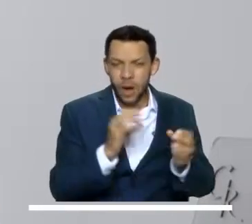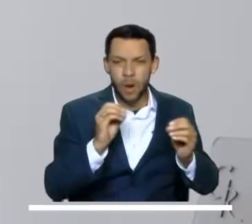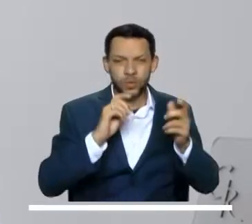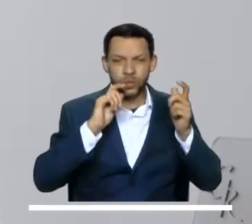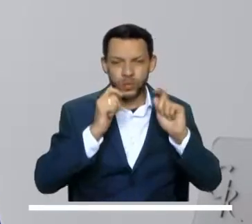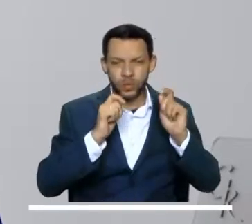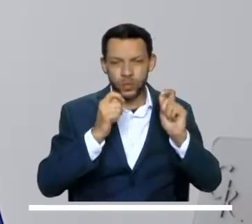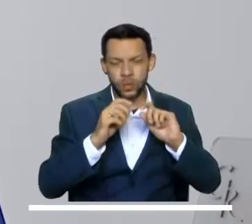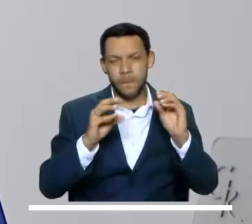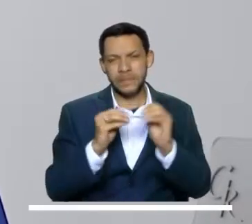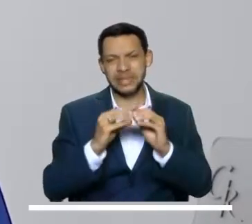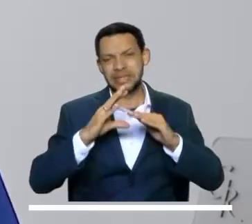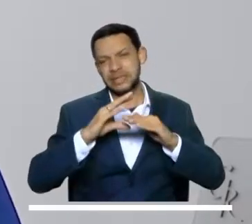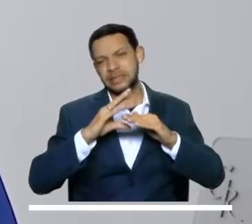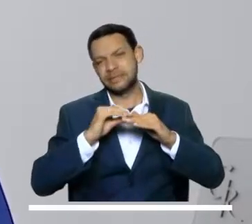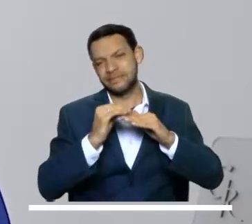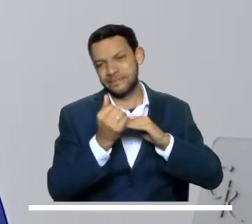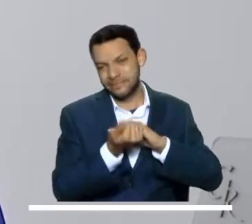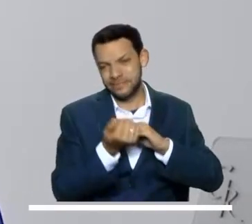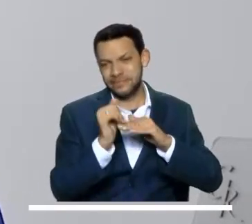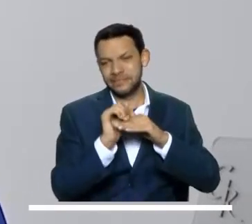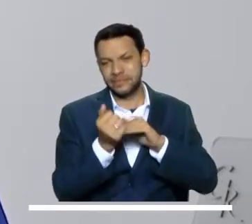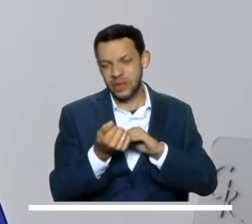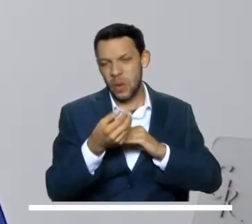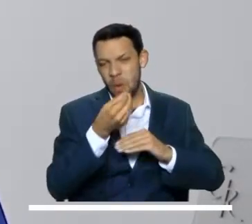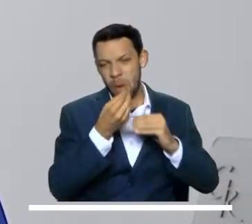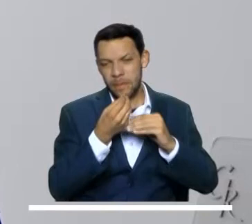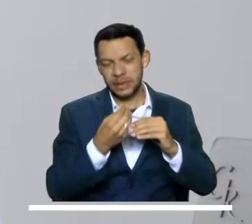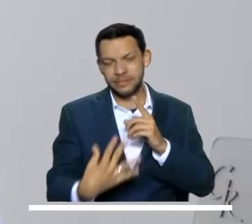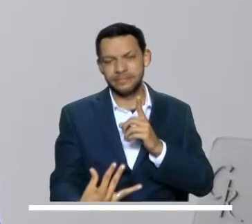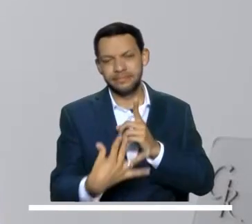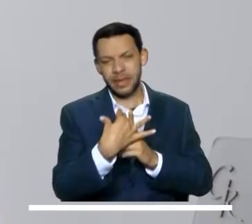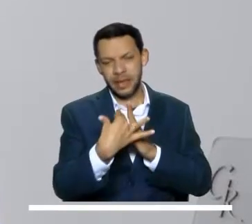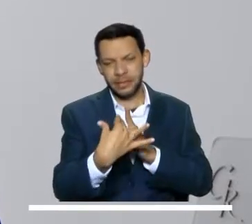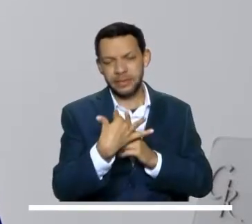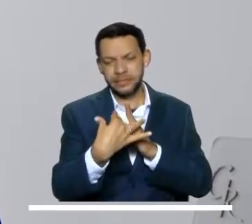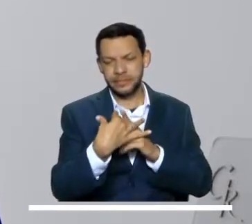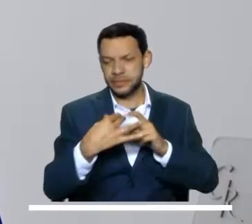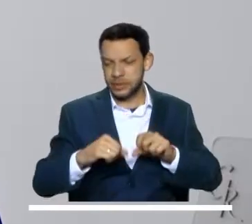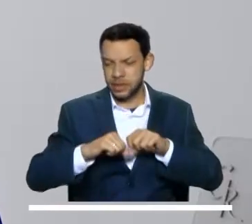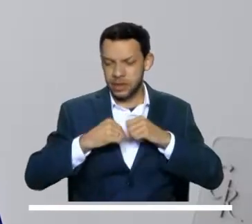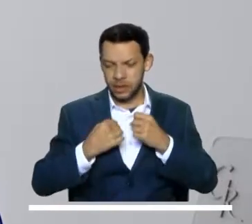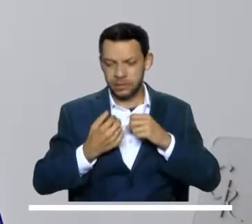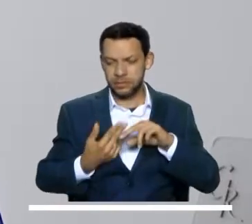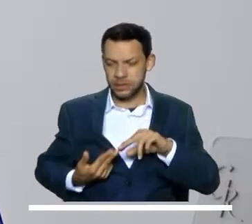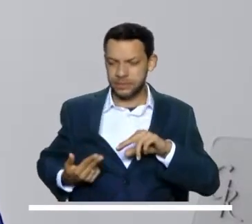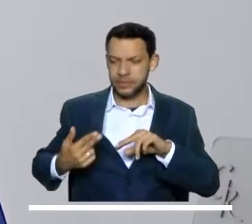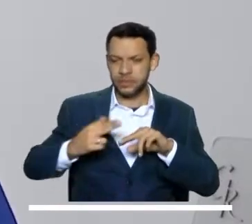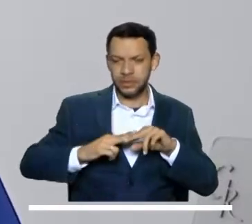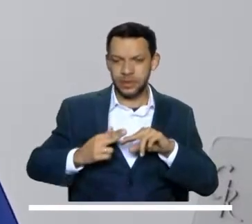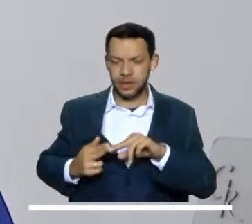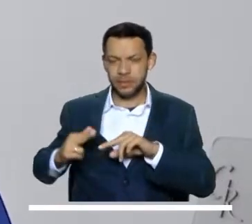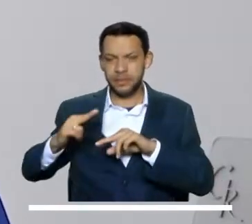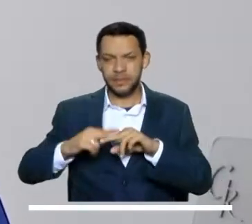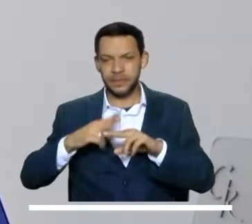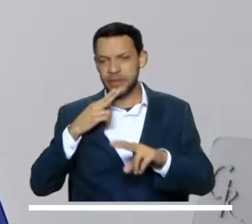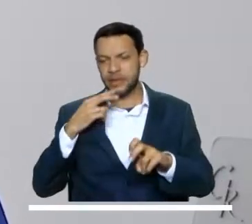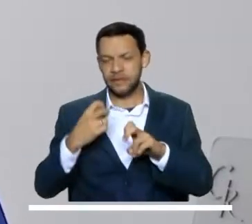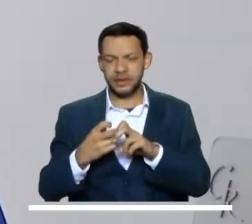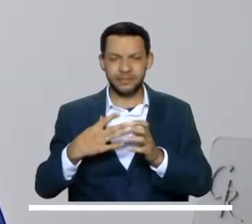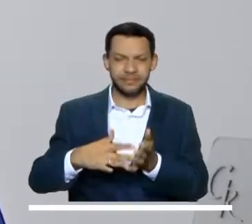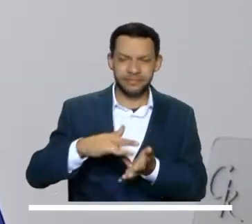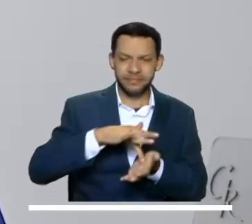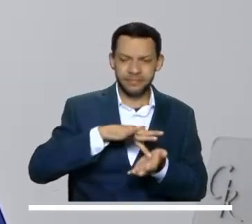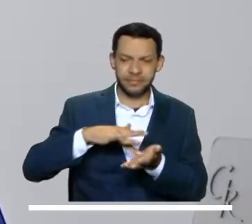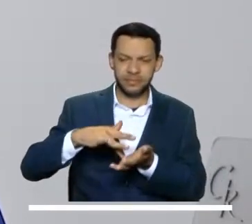una alteración en el funcionamiento del aparato digestivo, en el vaciamiento y en la producción de jugos gástricos, y va a generar sintomatología sin que